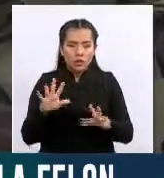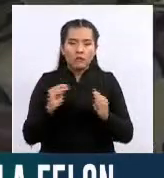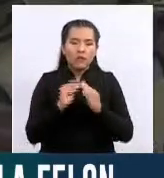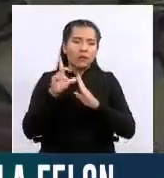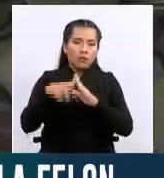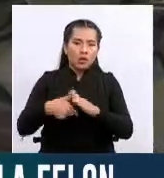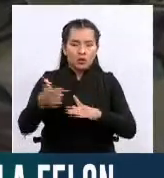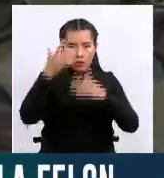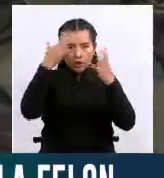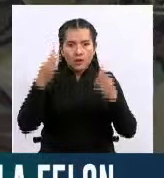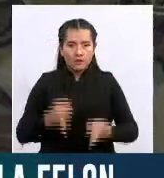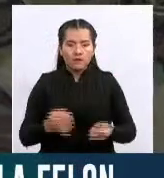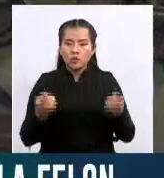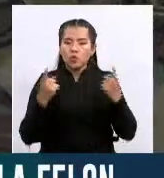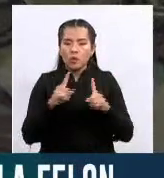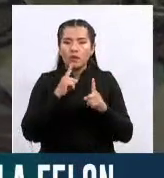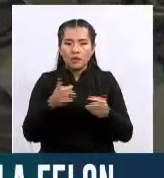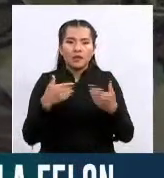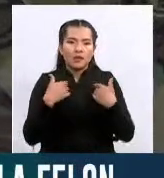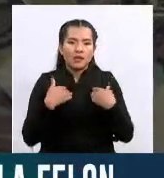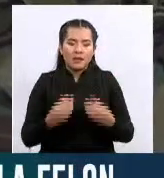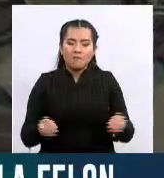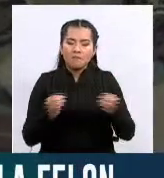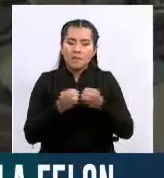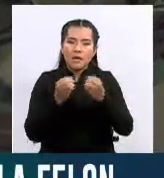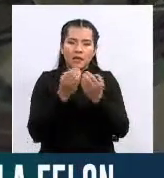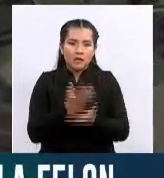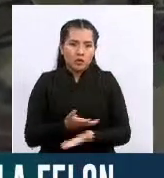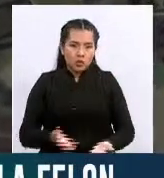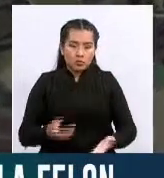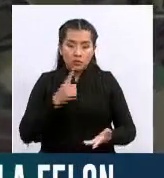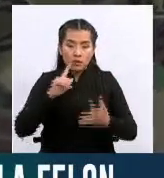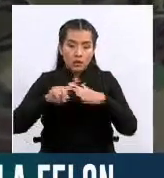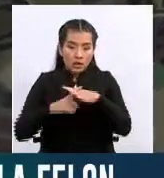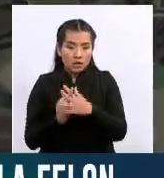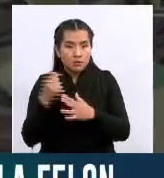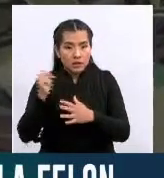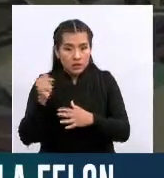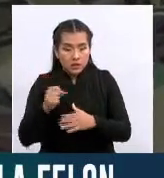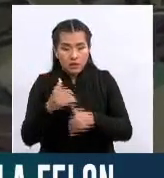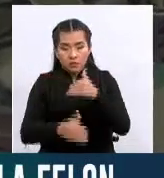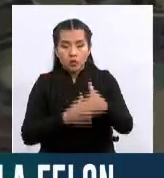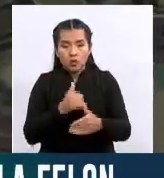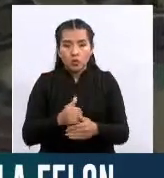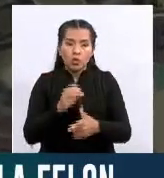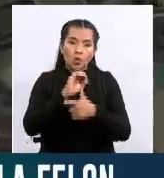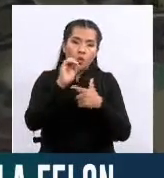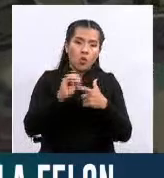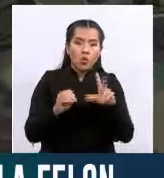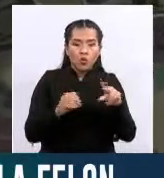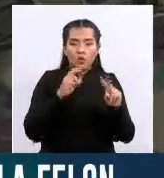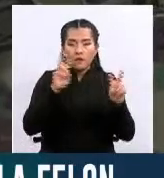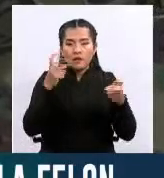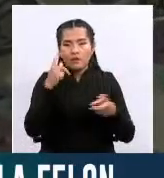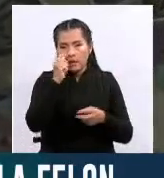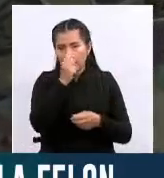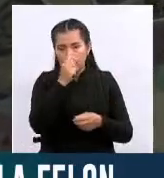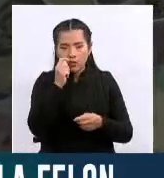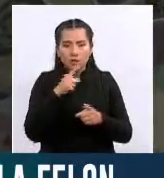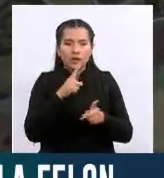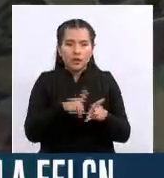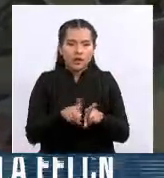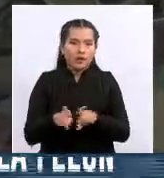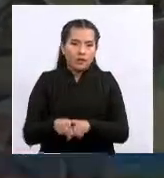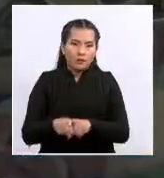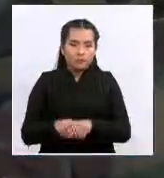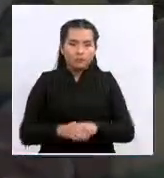definirá cuando tenga mayores elementos si se lo inicia el proceso también por narcotráfico